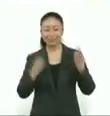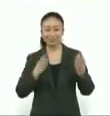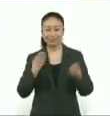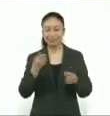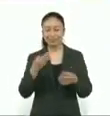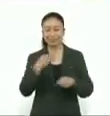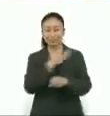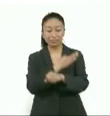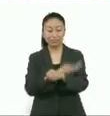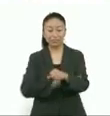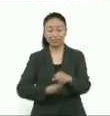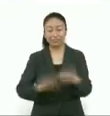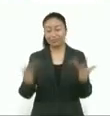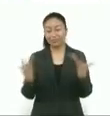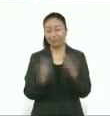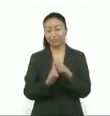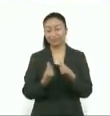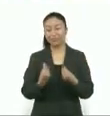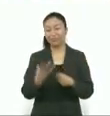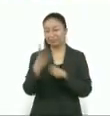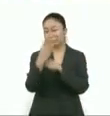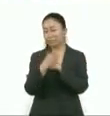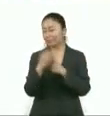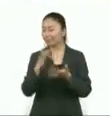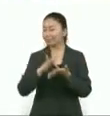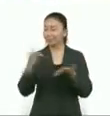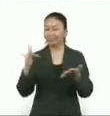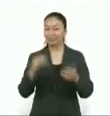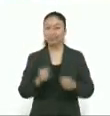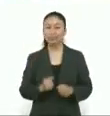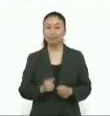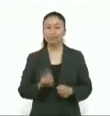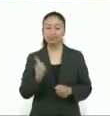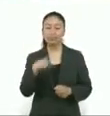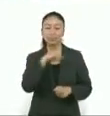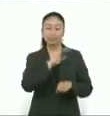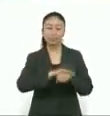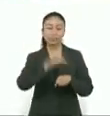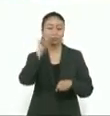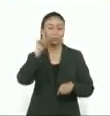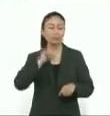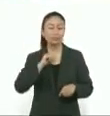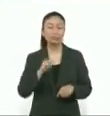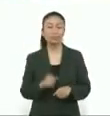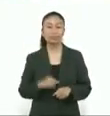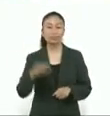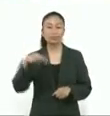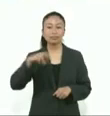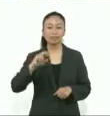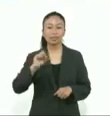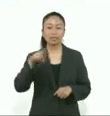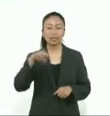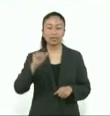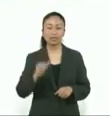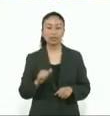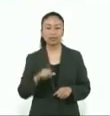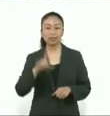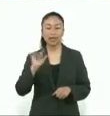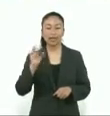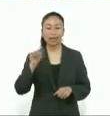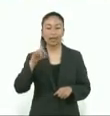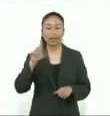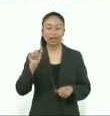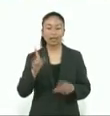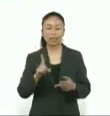contigo. A nuestra amiga gobernadora Marina del Pilar, a Laida